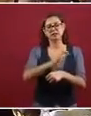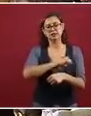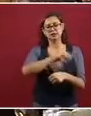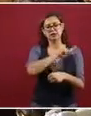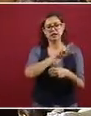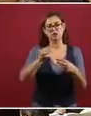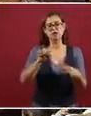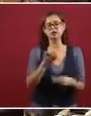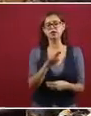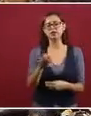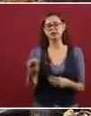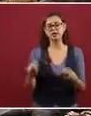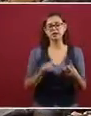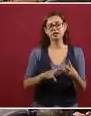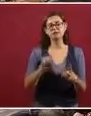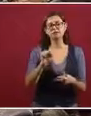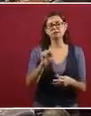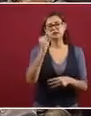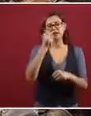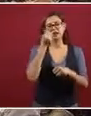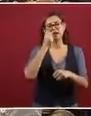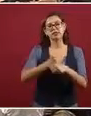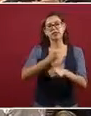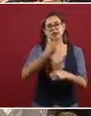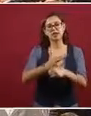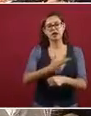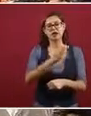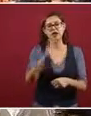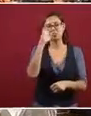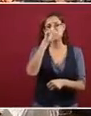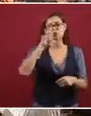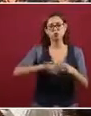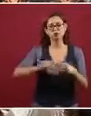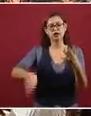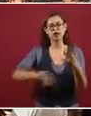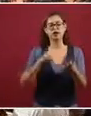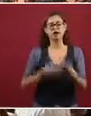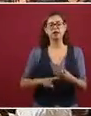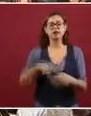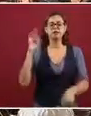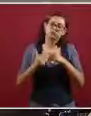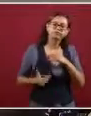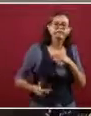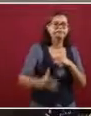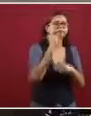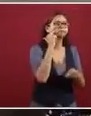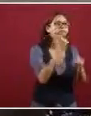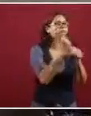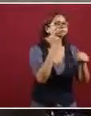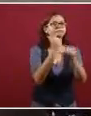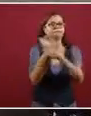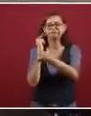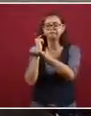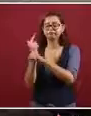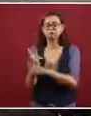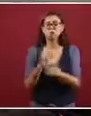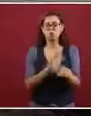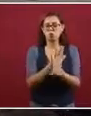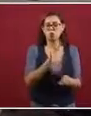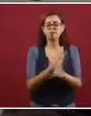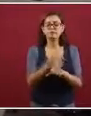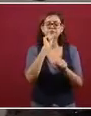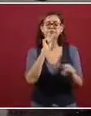la Secretaría de Cultura, de Protección Civil, quienes nos han acompañado a lo largo del proceso. Desde el Programa Nacional